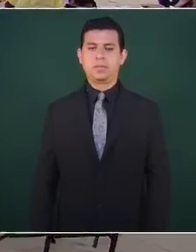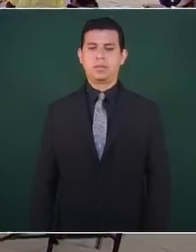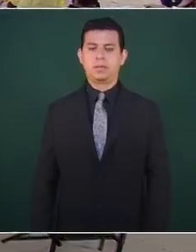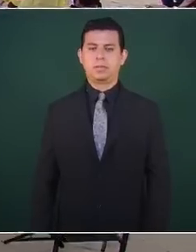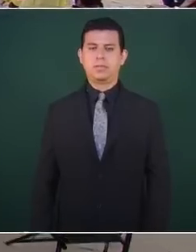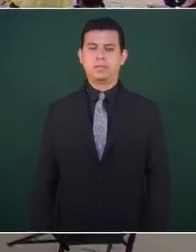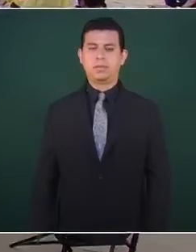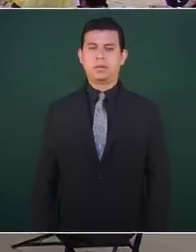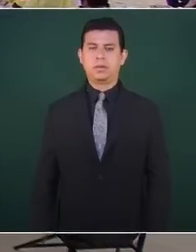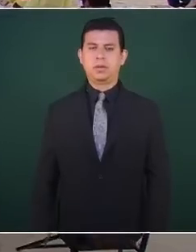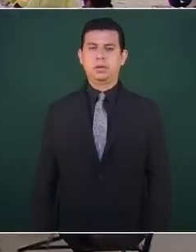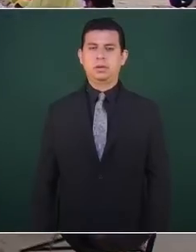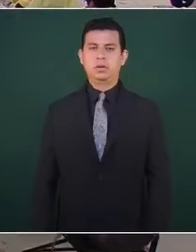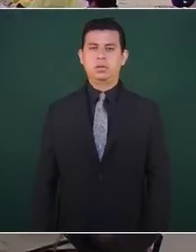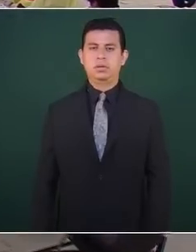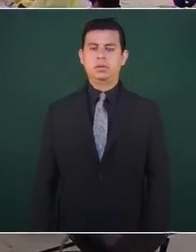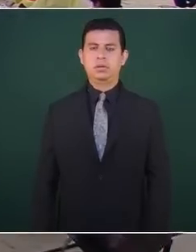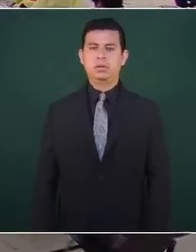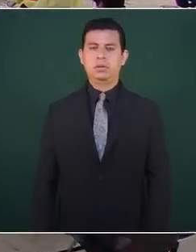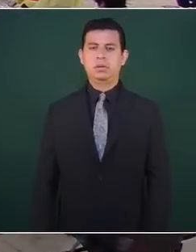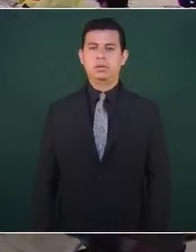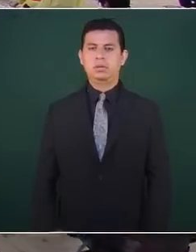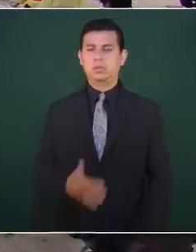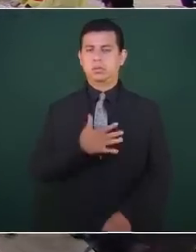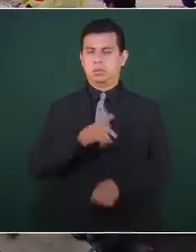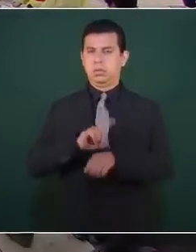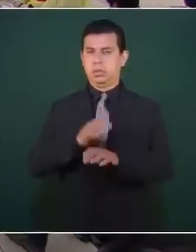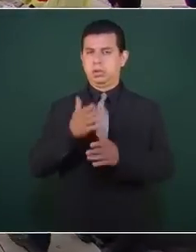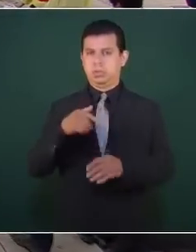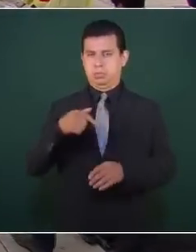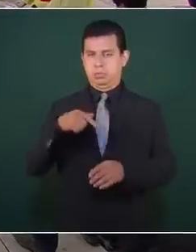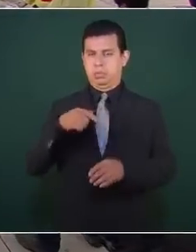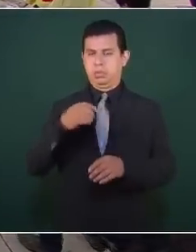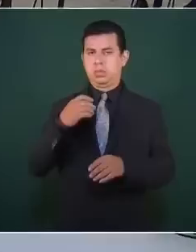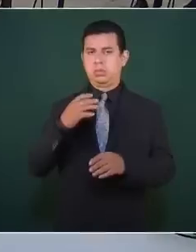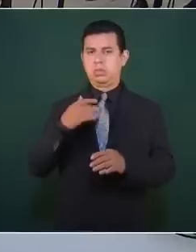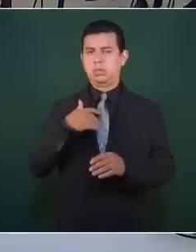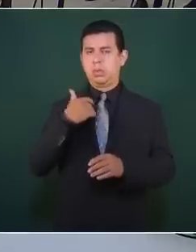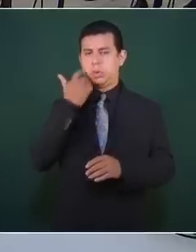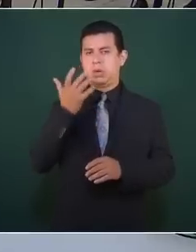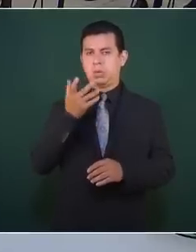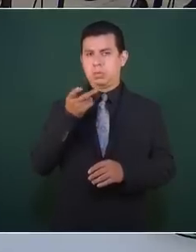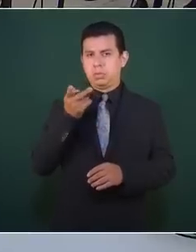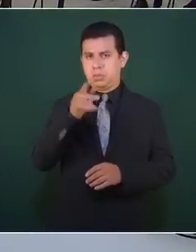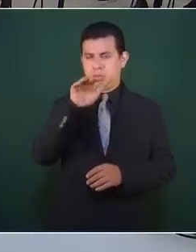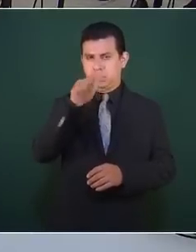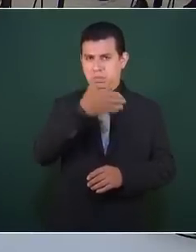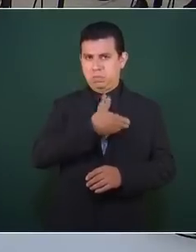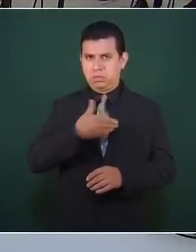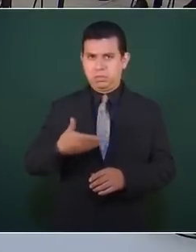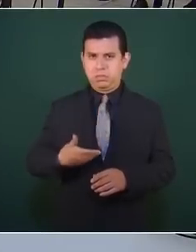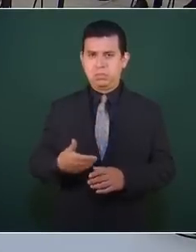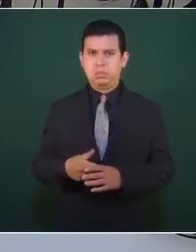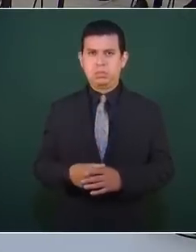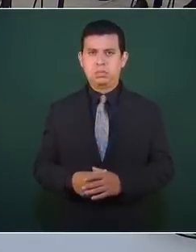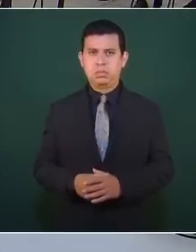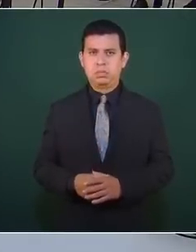Gracias. Buenos días. Presidente, pues preguntarle sobre este ataque que hubo en